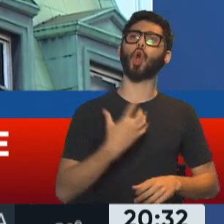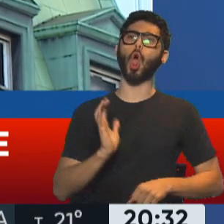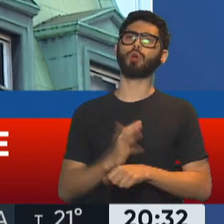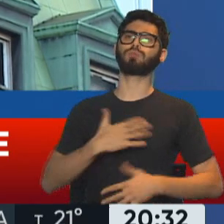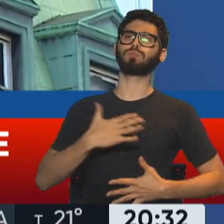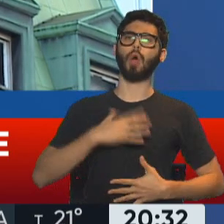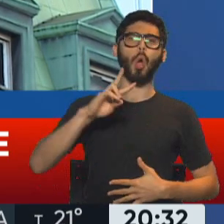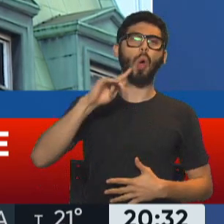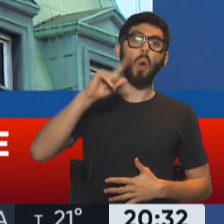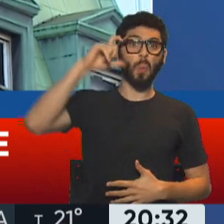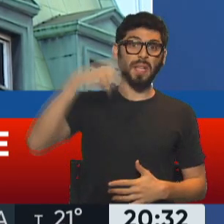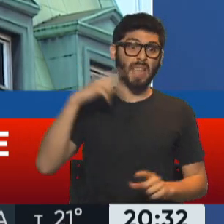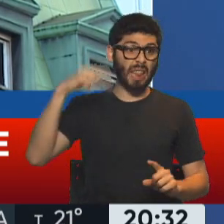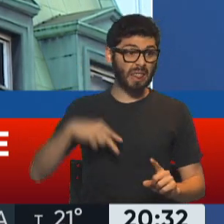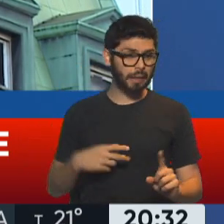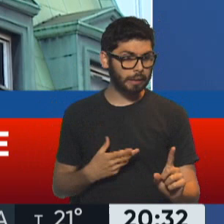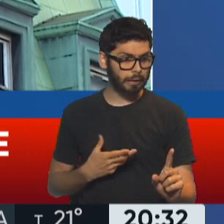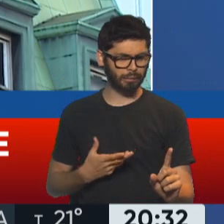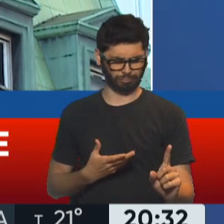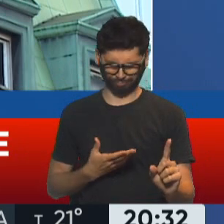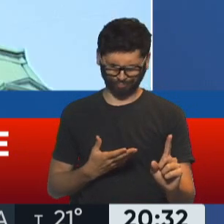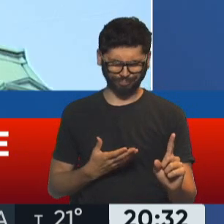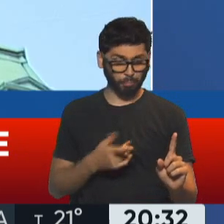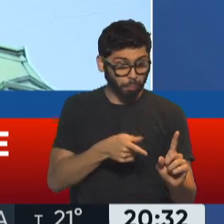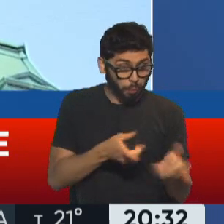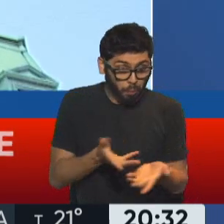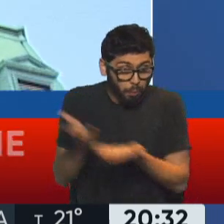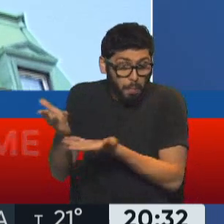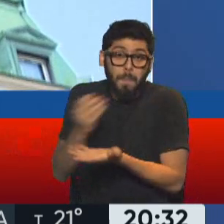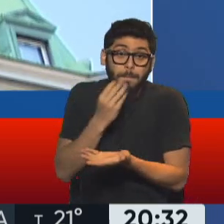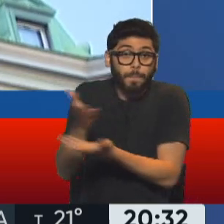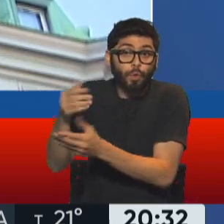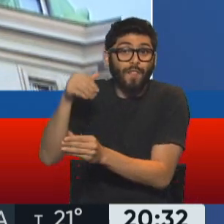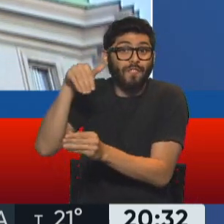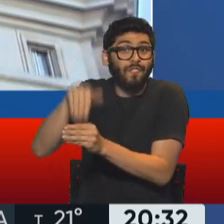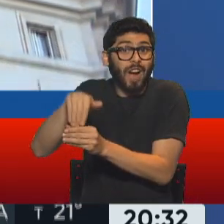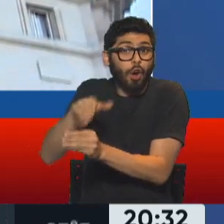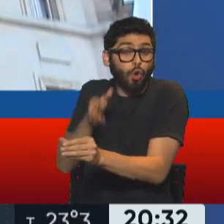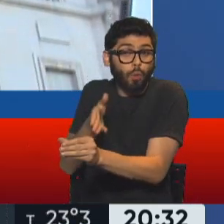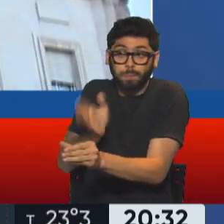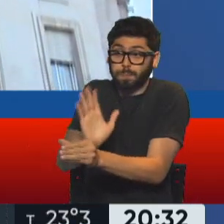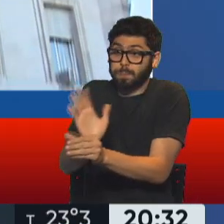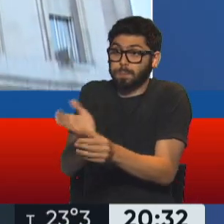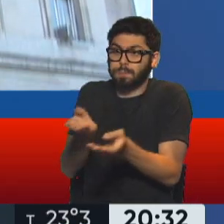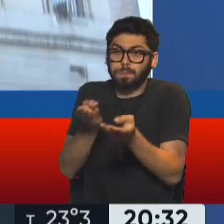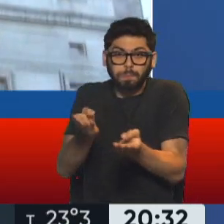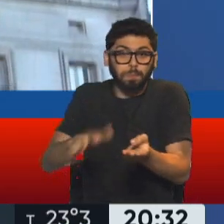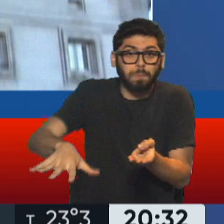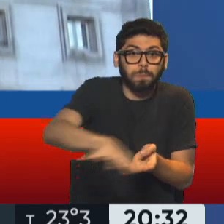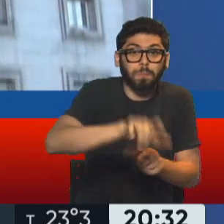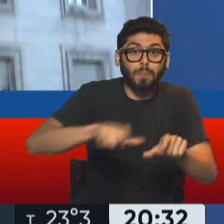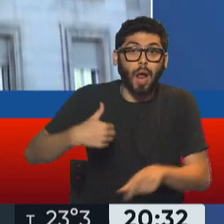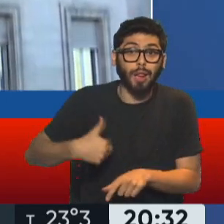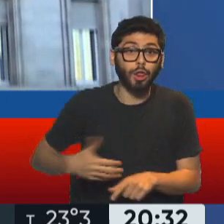Vicentín y no creer que todos somos, por ejemplo, un banco que debiera estar al servicio justamente de cualquier argentino o argentina? Recordemos